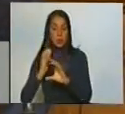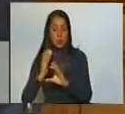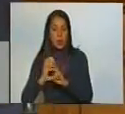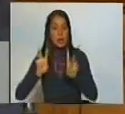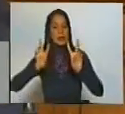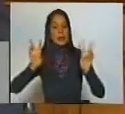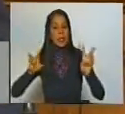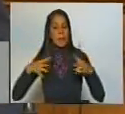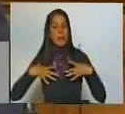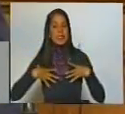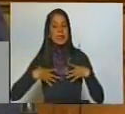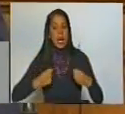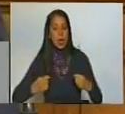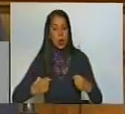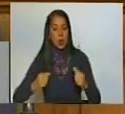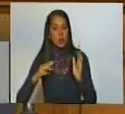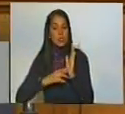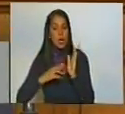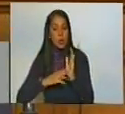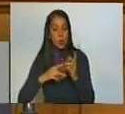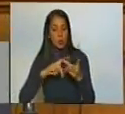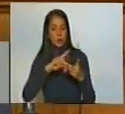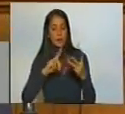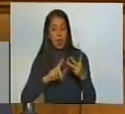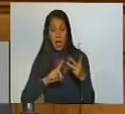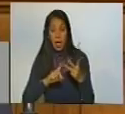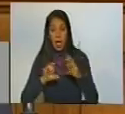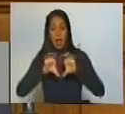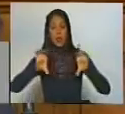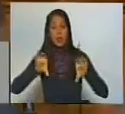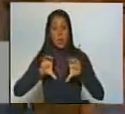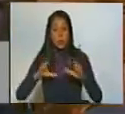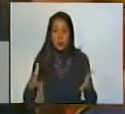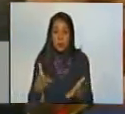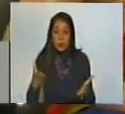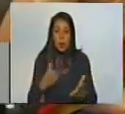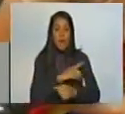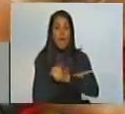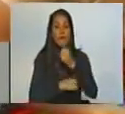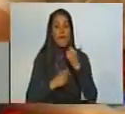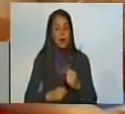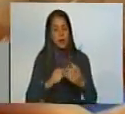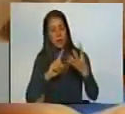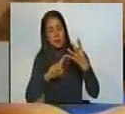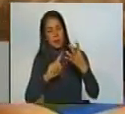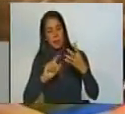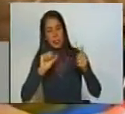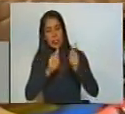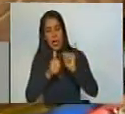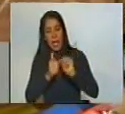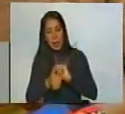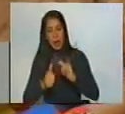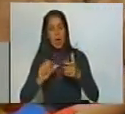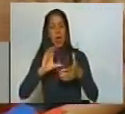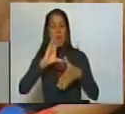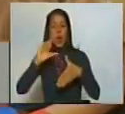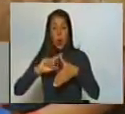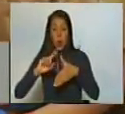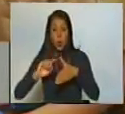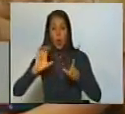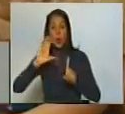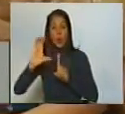los estudiantes. Fortalecimiento de la educación. Fortalecimiento del tema deportivo, cultural,